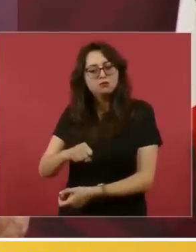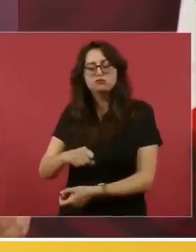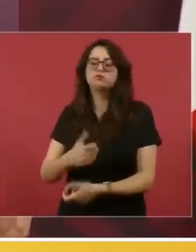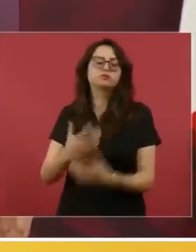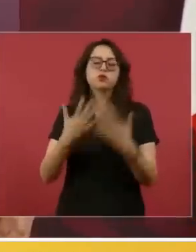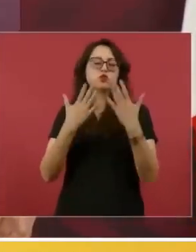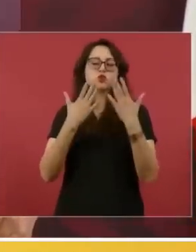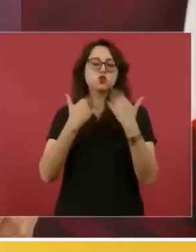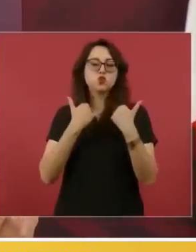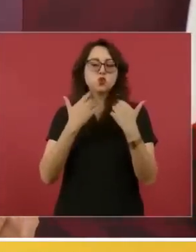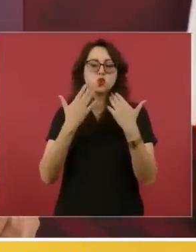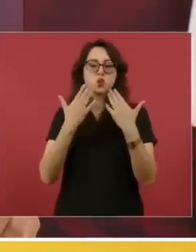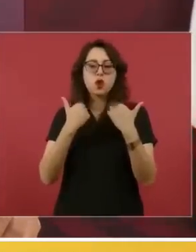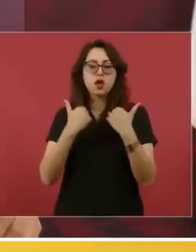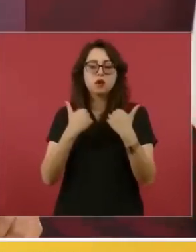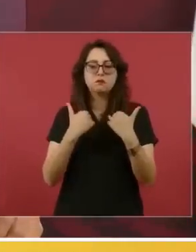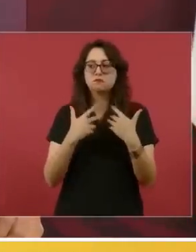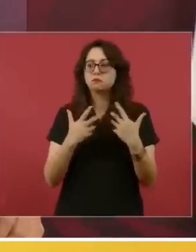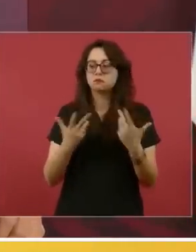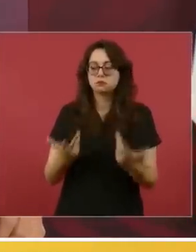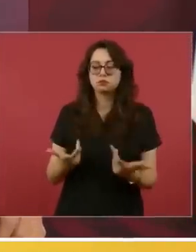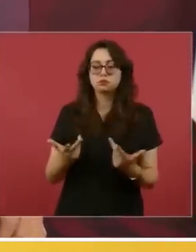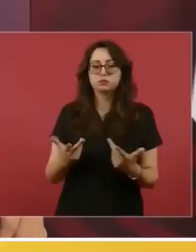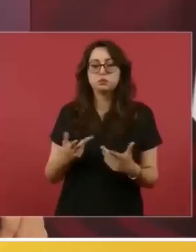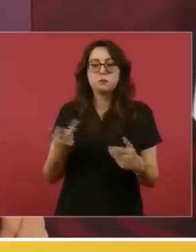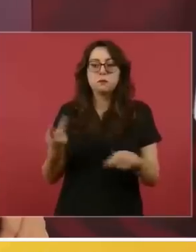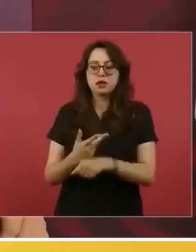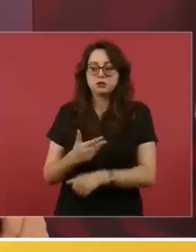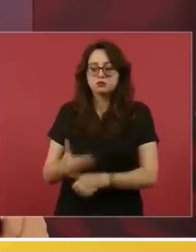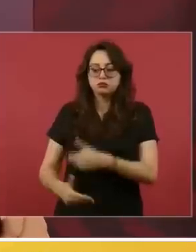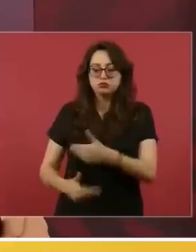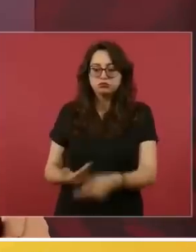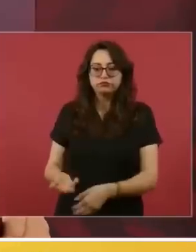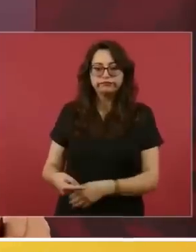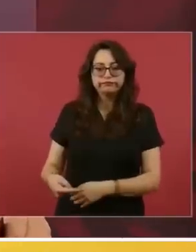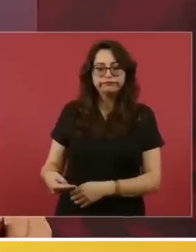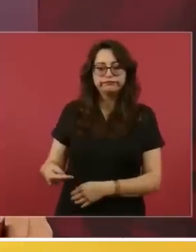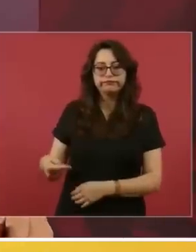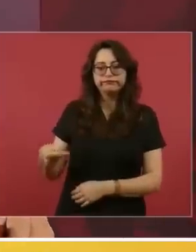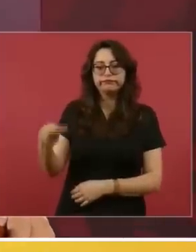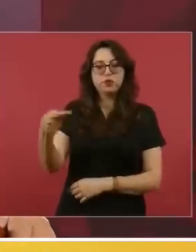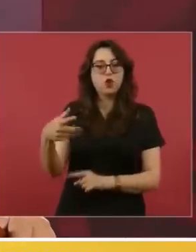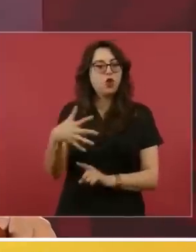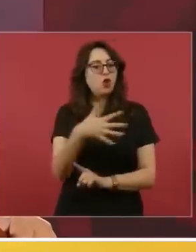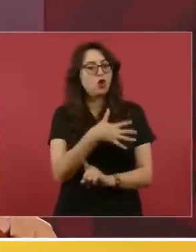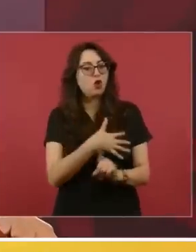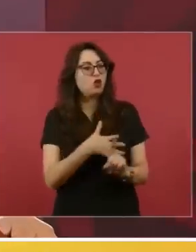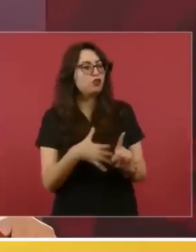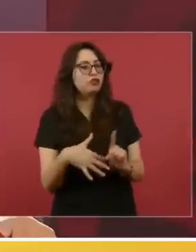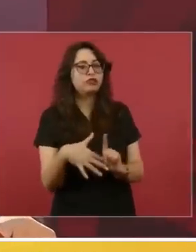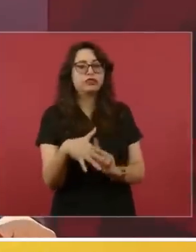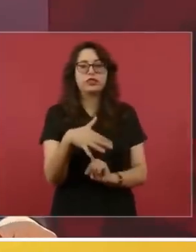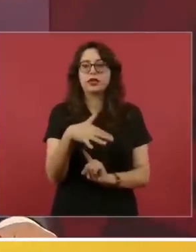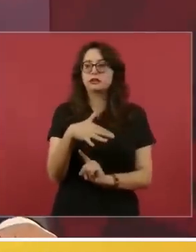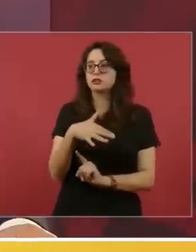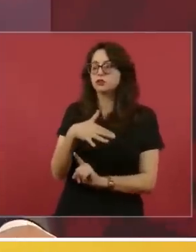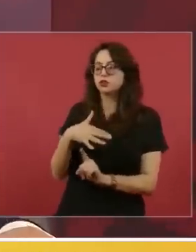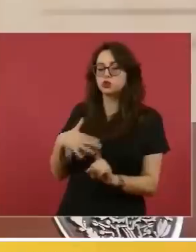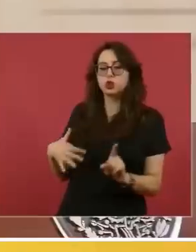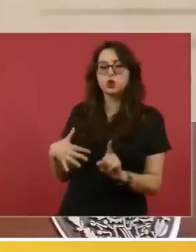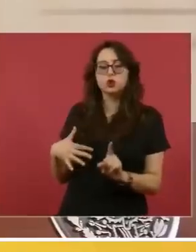no nacemos malos son las circunstancias las que llevan